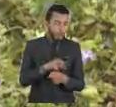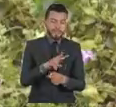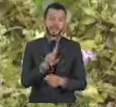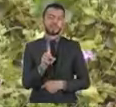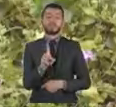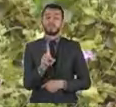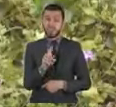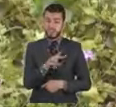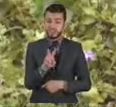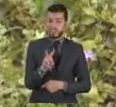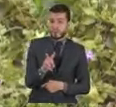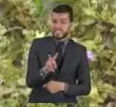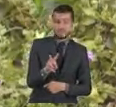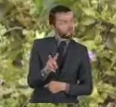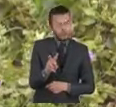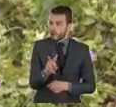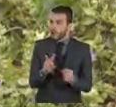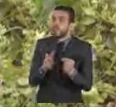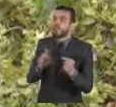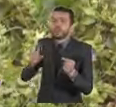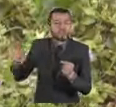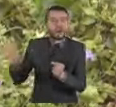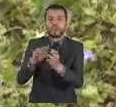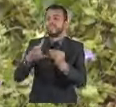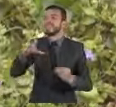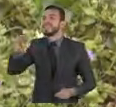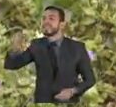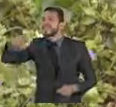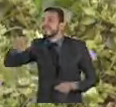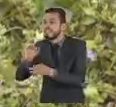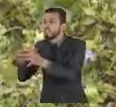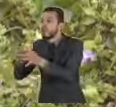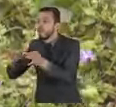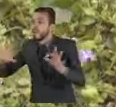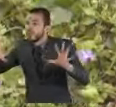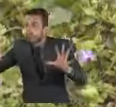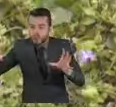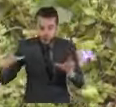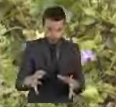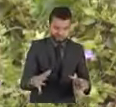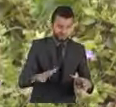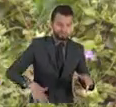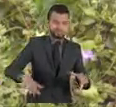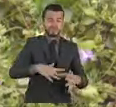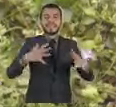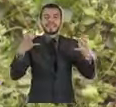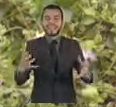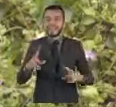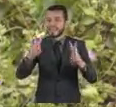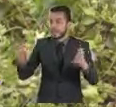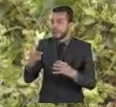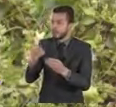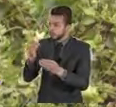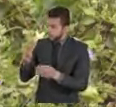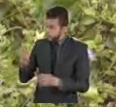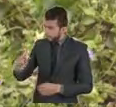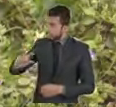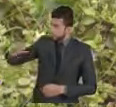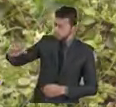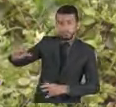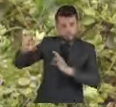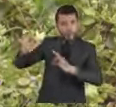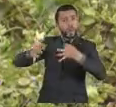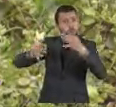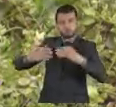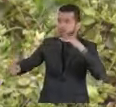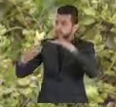Y por eso el primer tema del que se ocupará es del tema de seguridad alimentaria y abastecimiento. Tal vez de las cosas